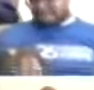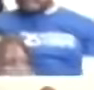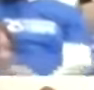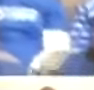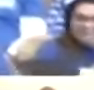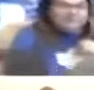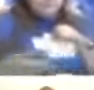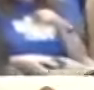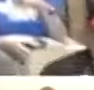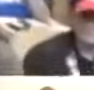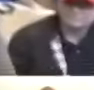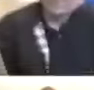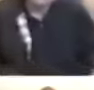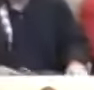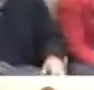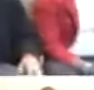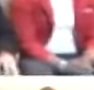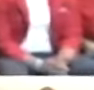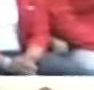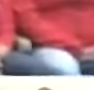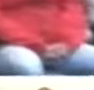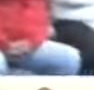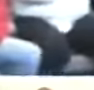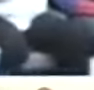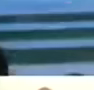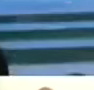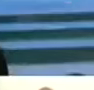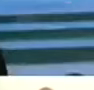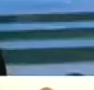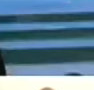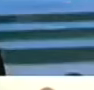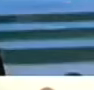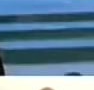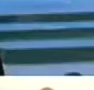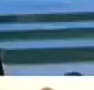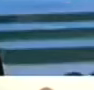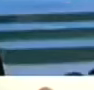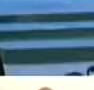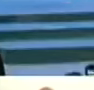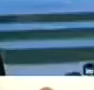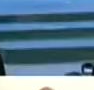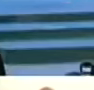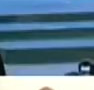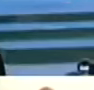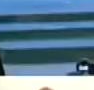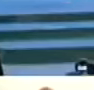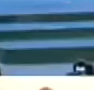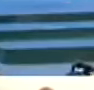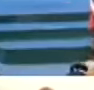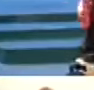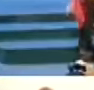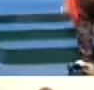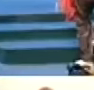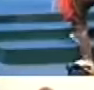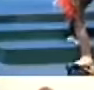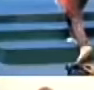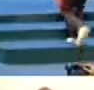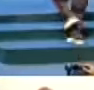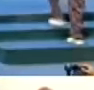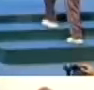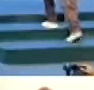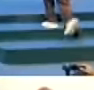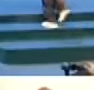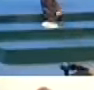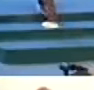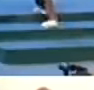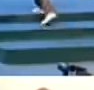Vamos preparando el pase al Liceo Complejo Educativo Maestro Aristóbulo Isturi. Pendiente por